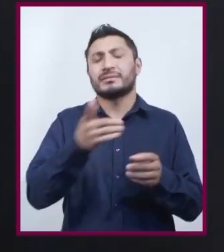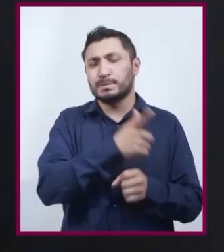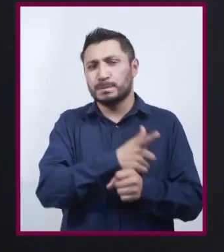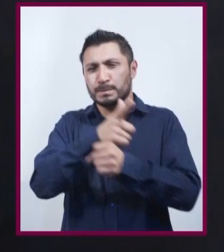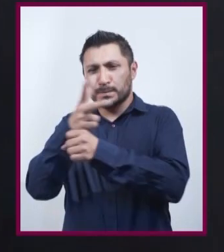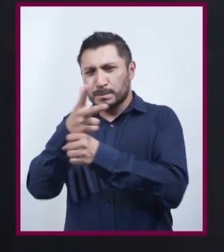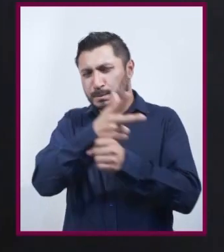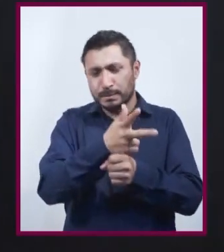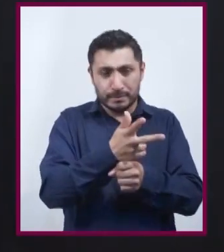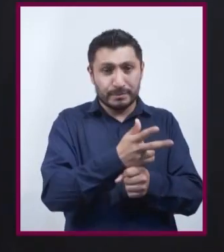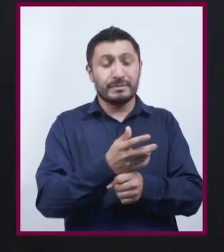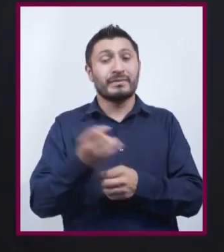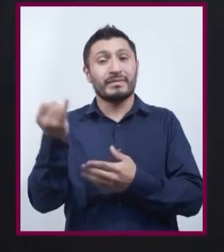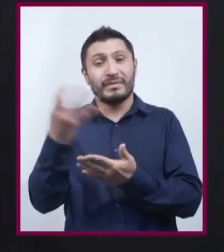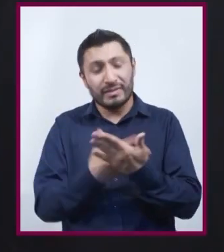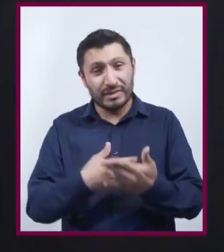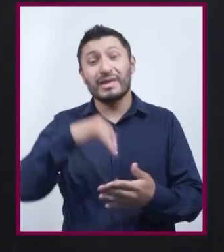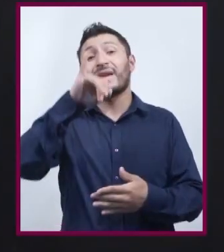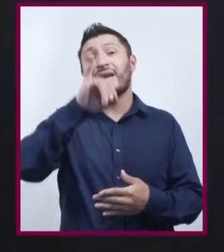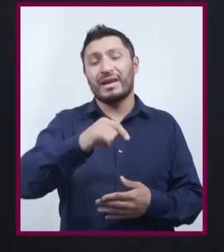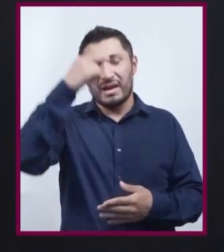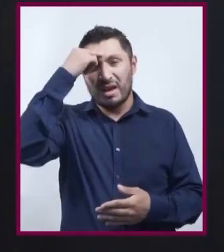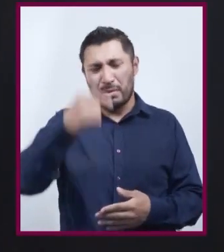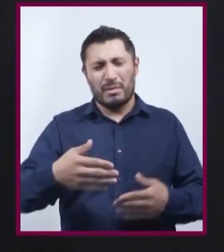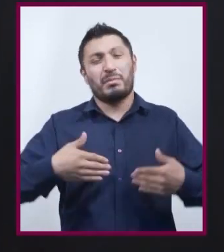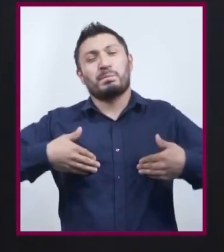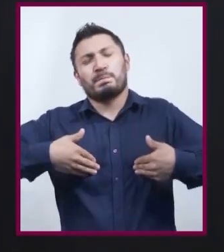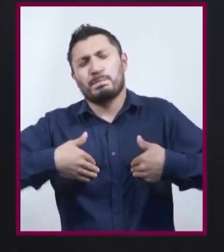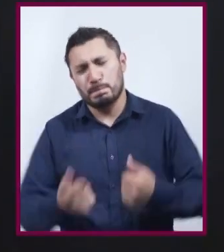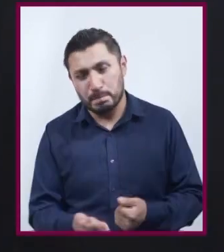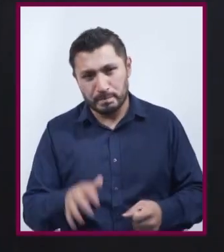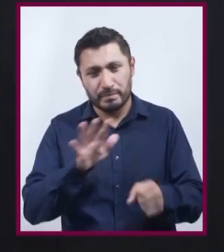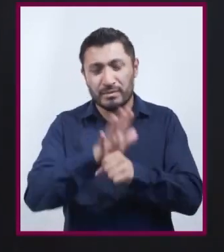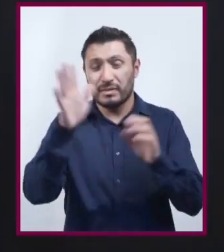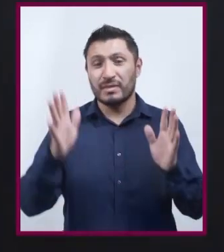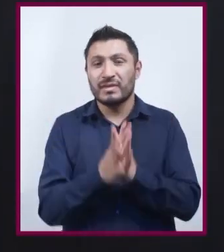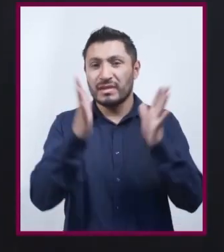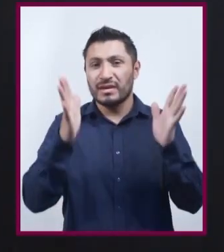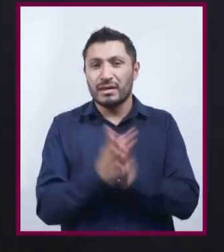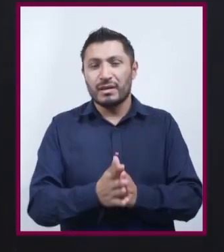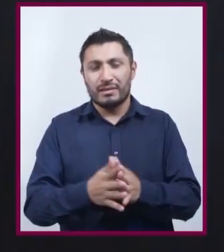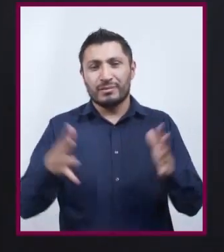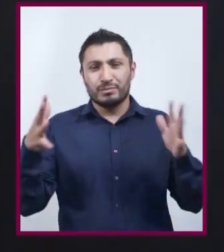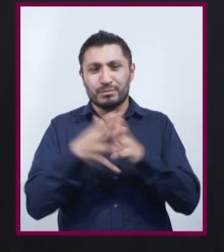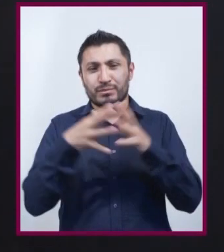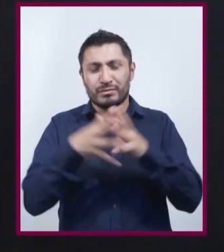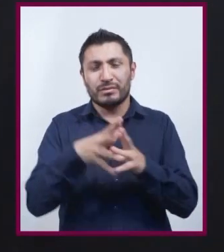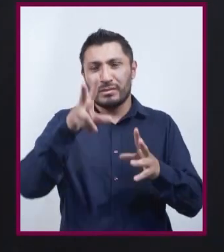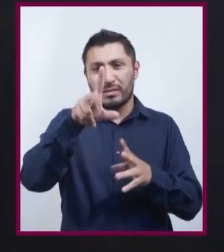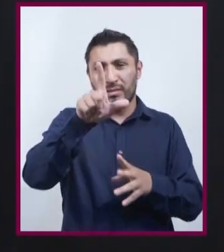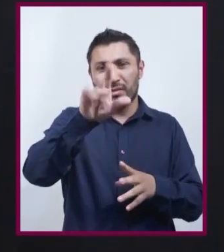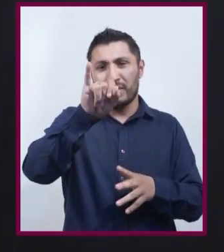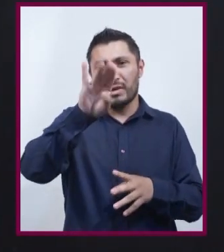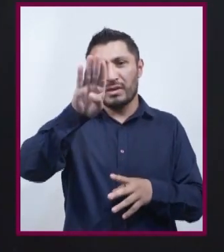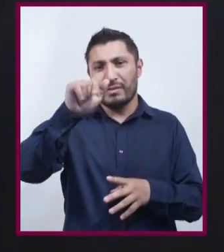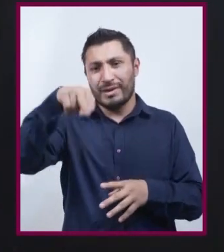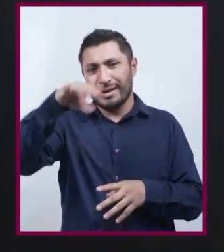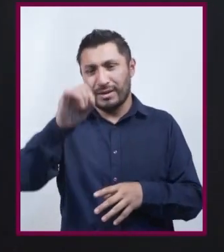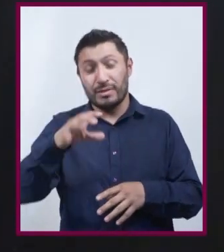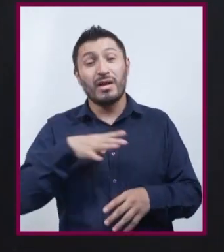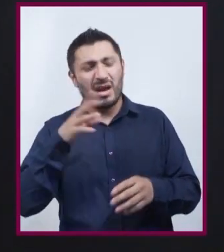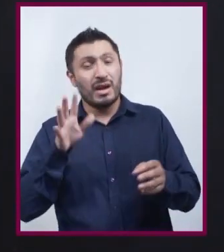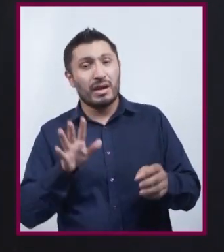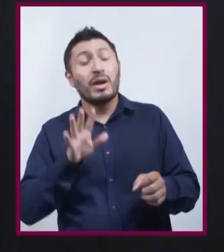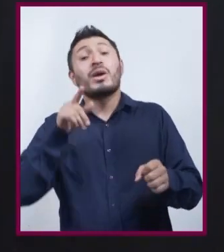un documental animado, para intentar entender su participación en la traumática guerra del Líbano.